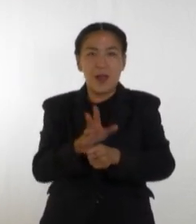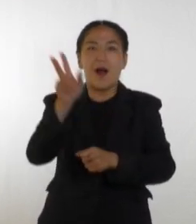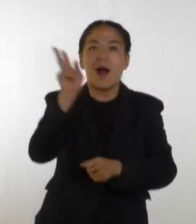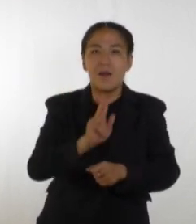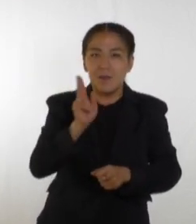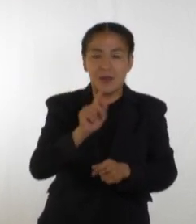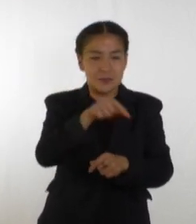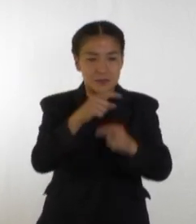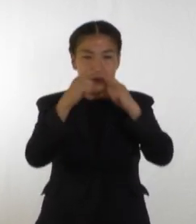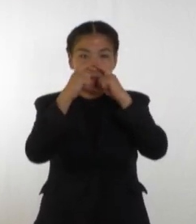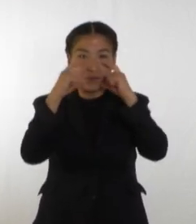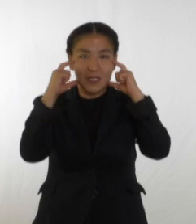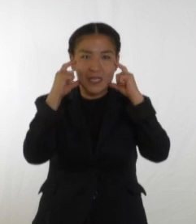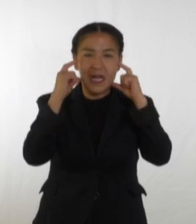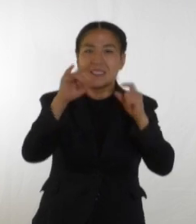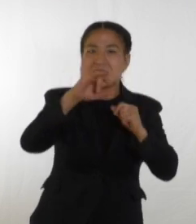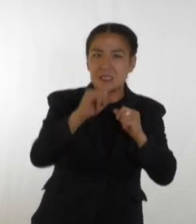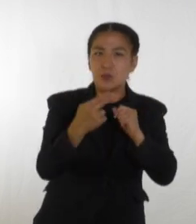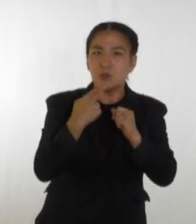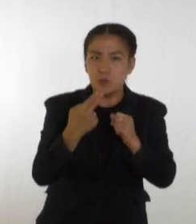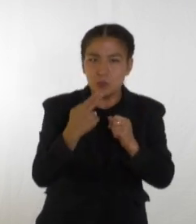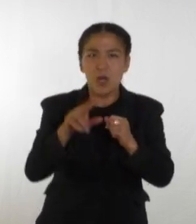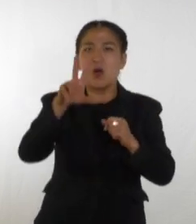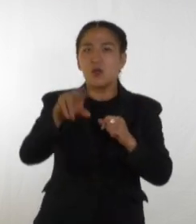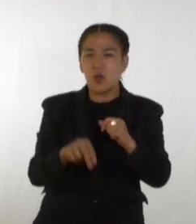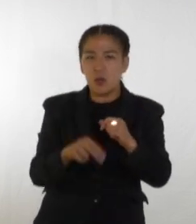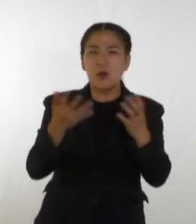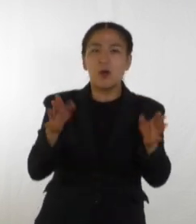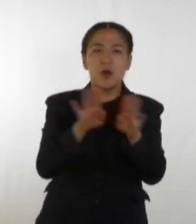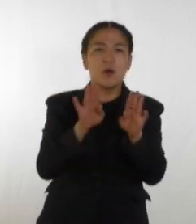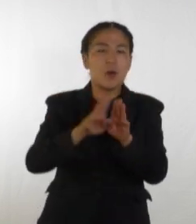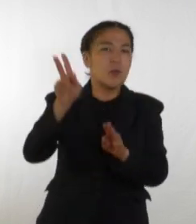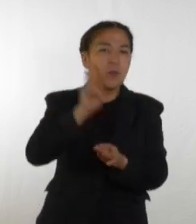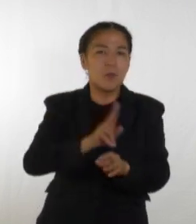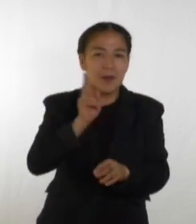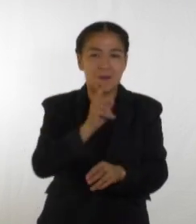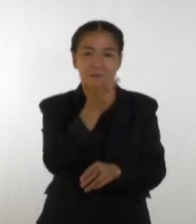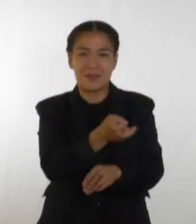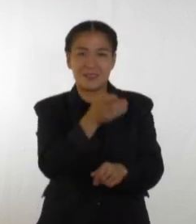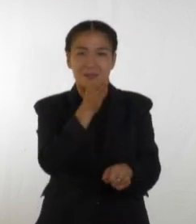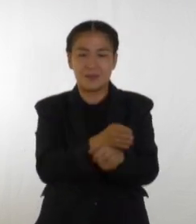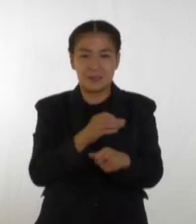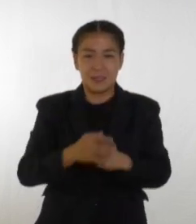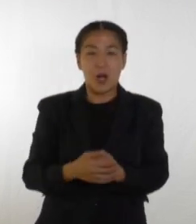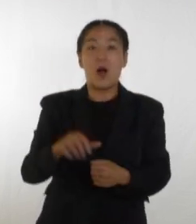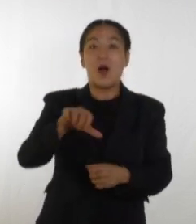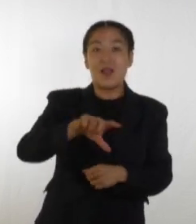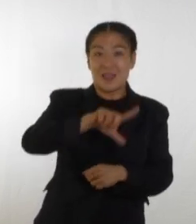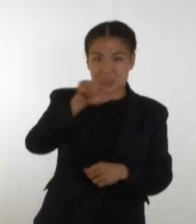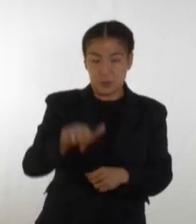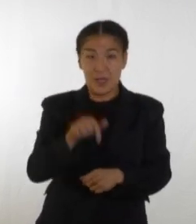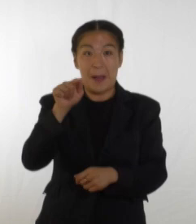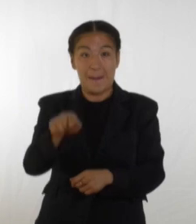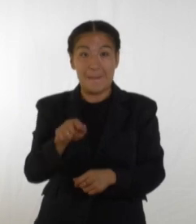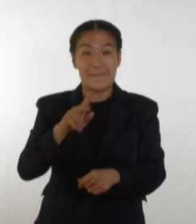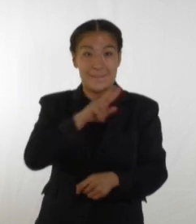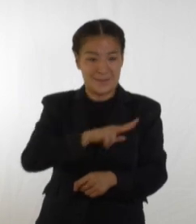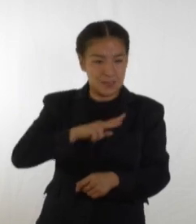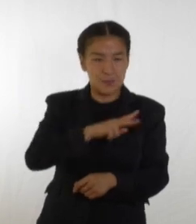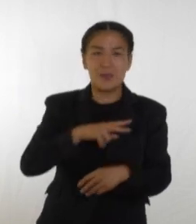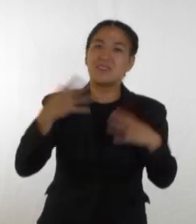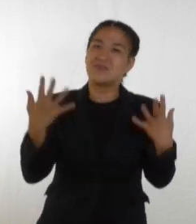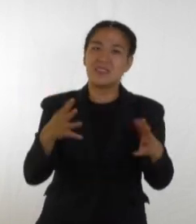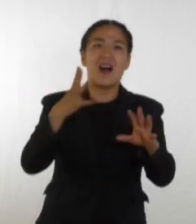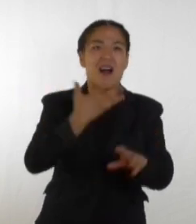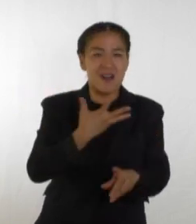va viendo la diferencia de usar cubrebocas o no, y se van calculando o estimando esas probabilidades. Luego el virus tiene